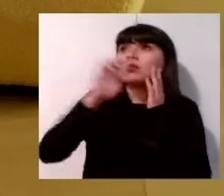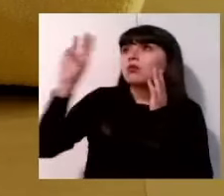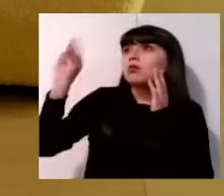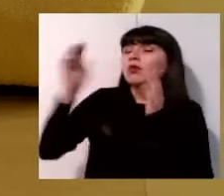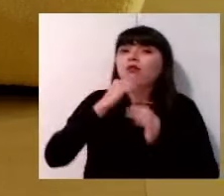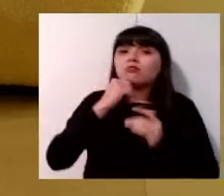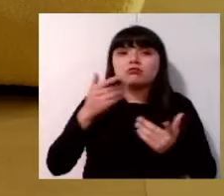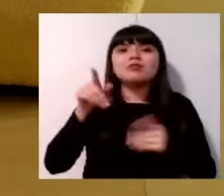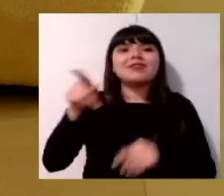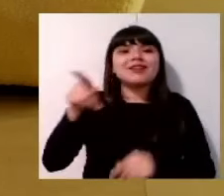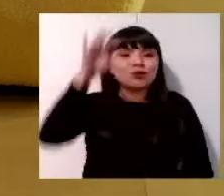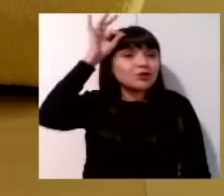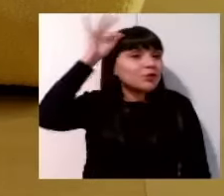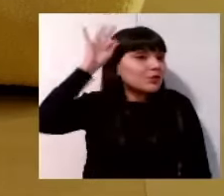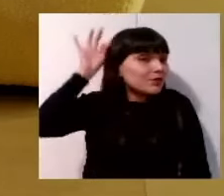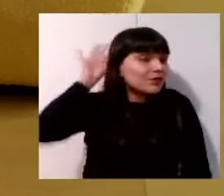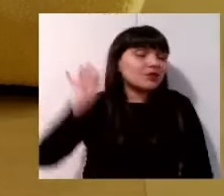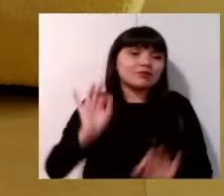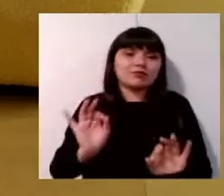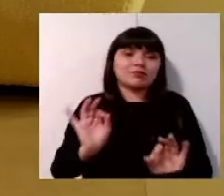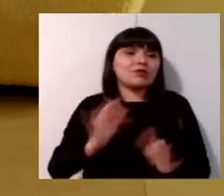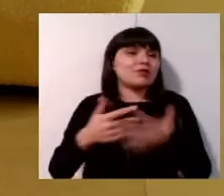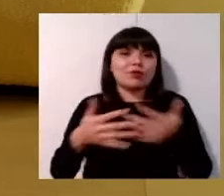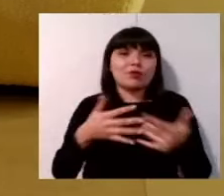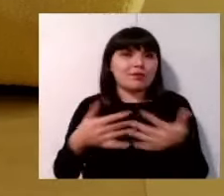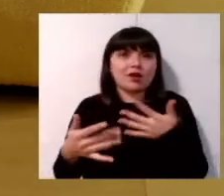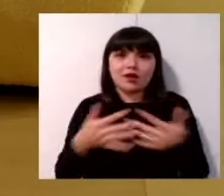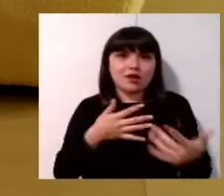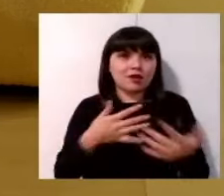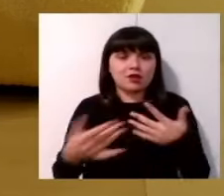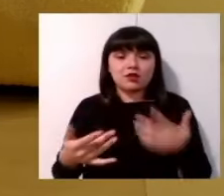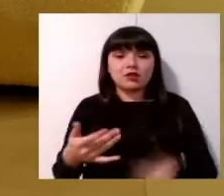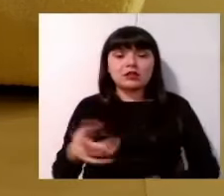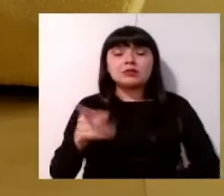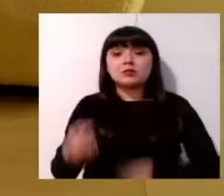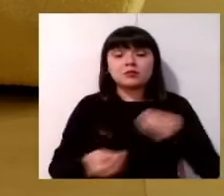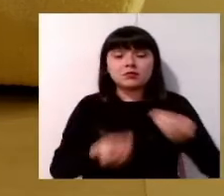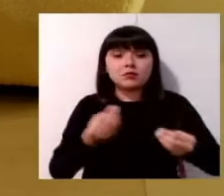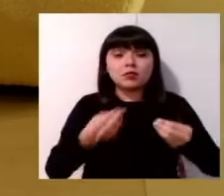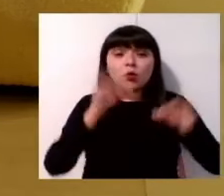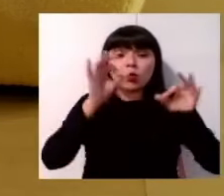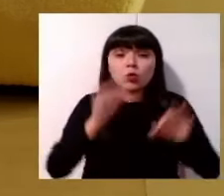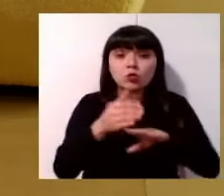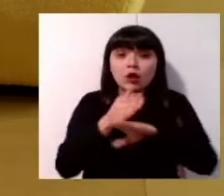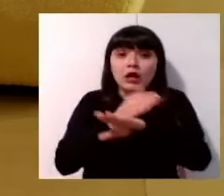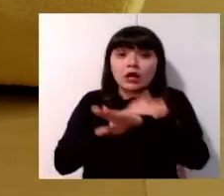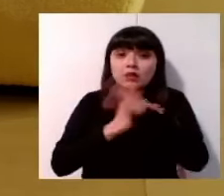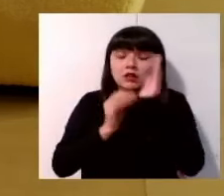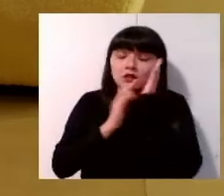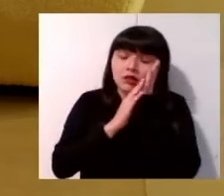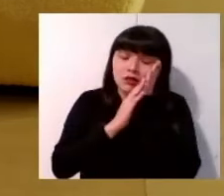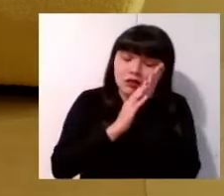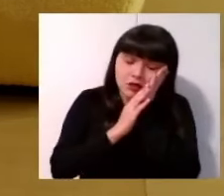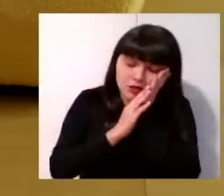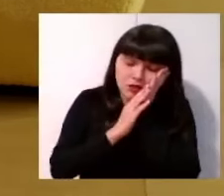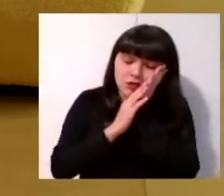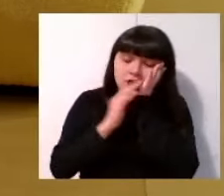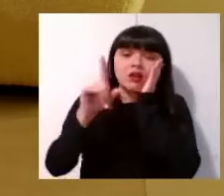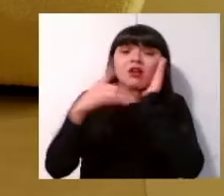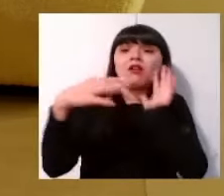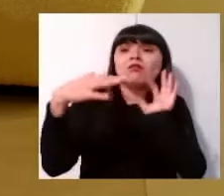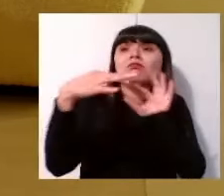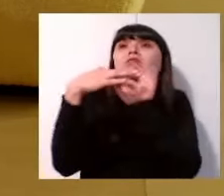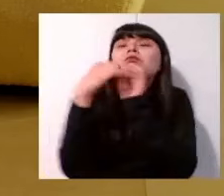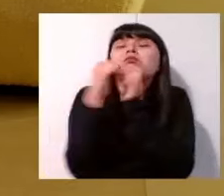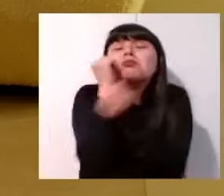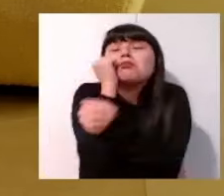niños, pero que hace que cuando llegue la hora de dormir, los niños no quieran separarse de su figura de apego. Y eso, como te digo, es algo sano desde el